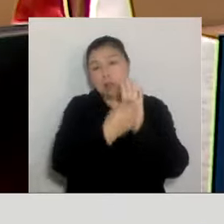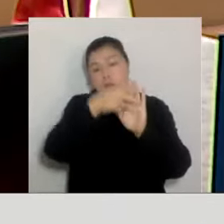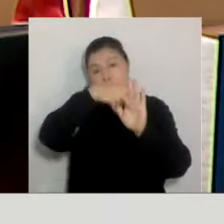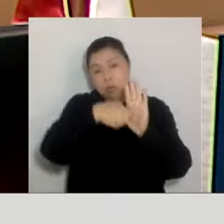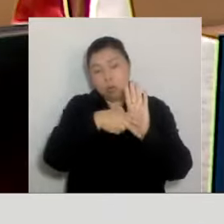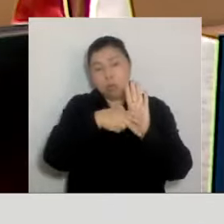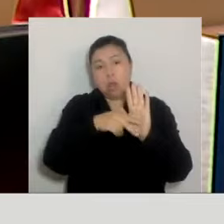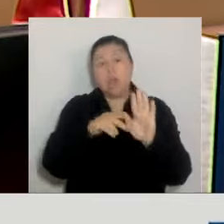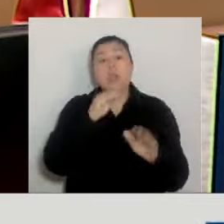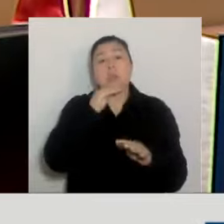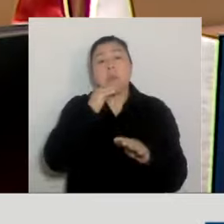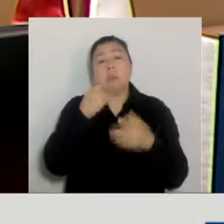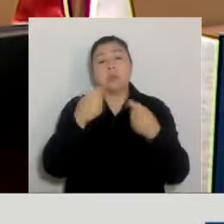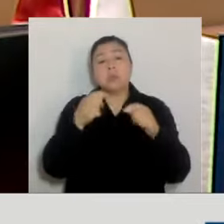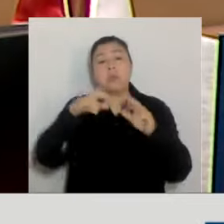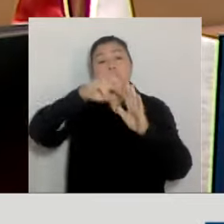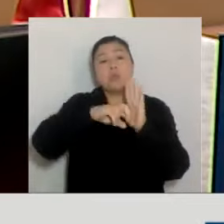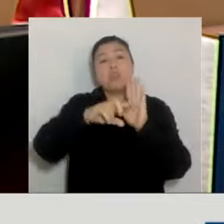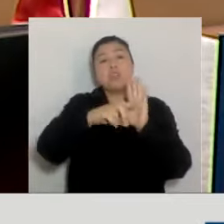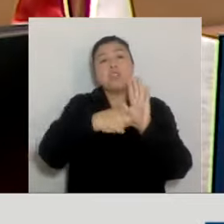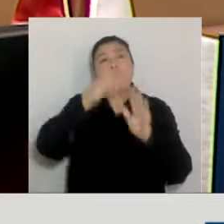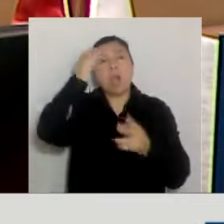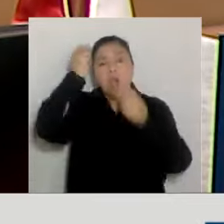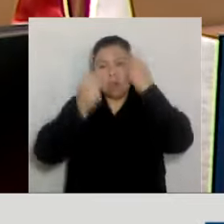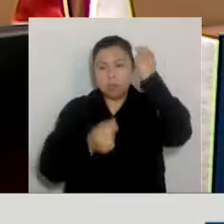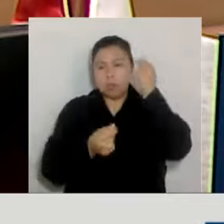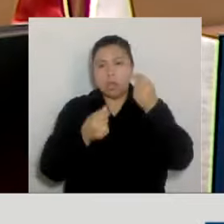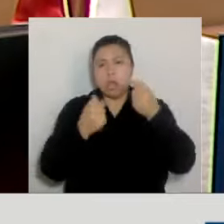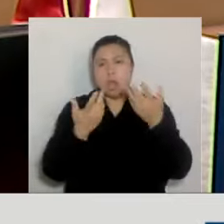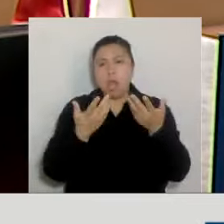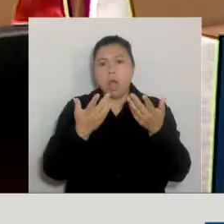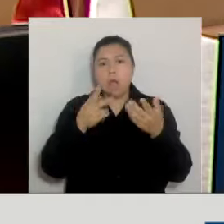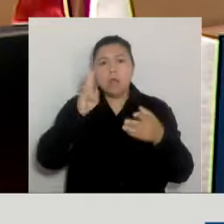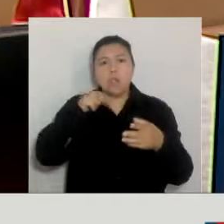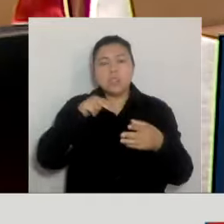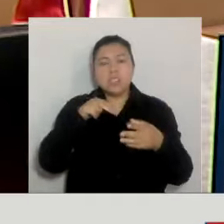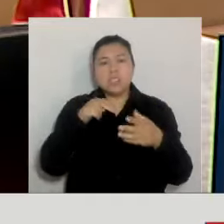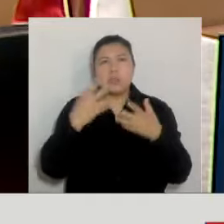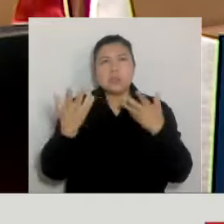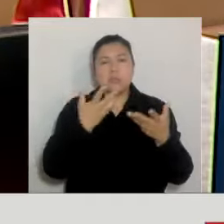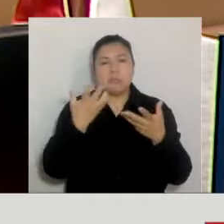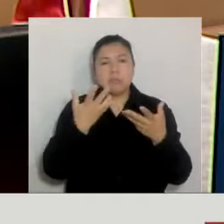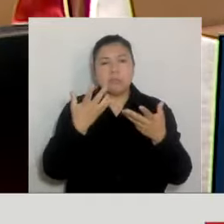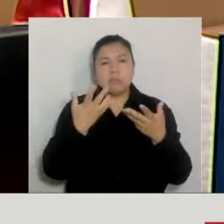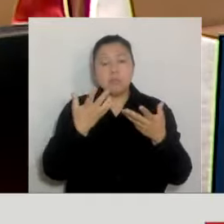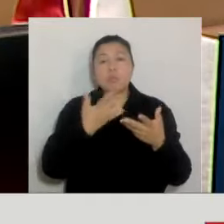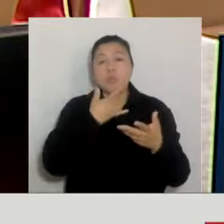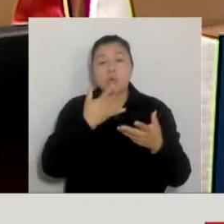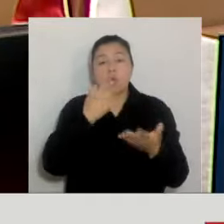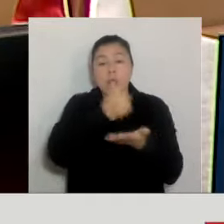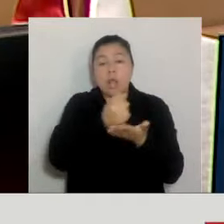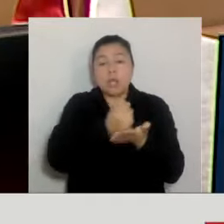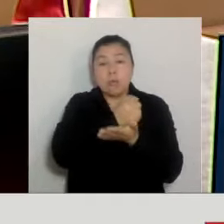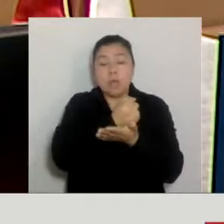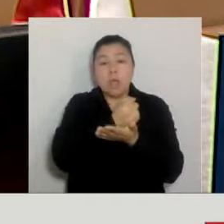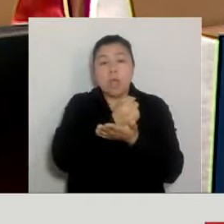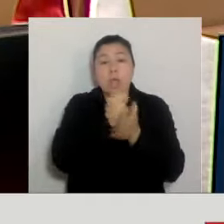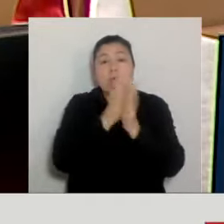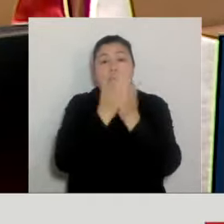trata de un proyecto que venga a inventar algo sin sustento porque durante su tramitación la biblioteca del